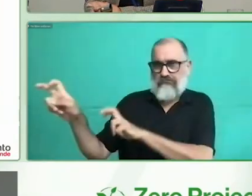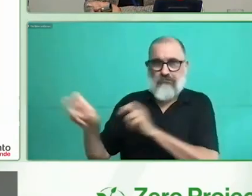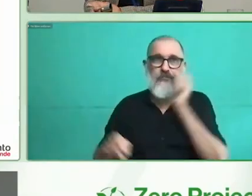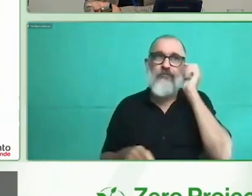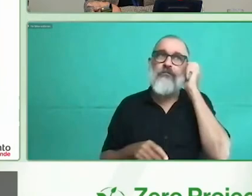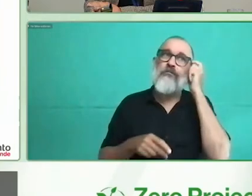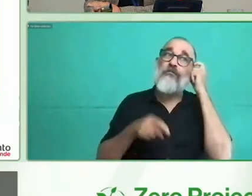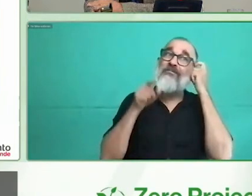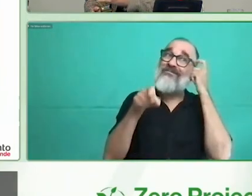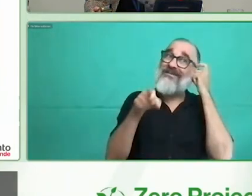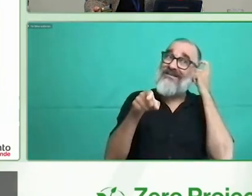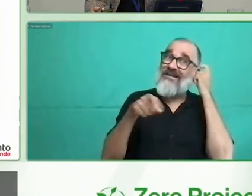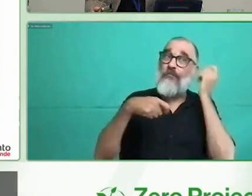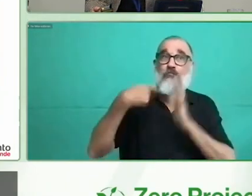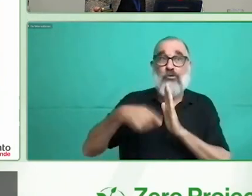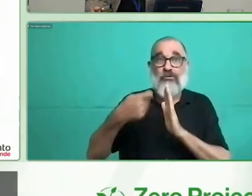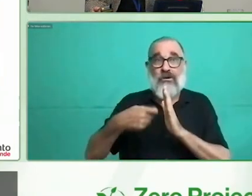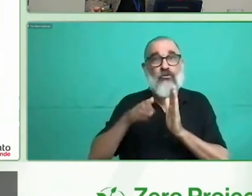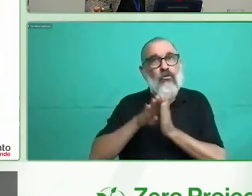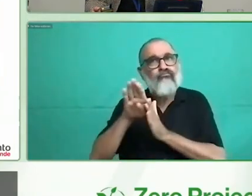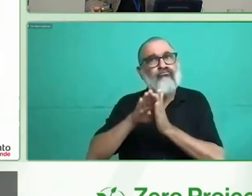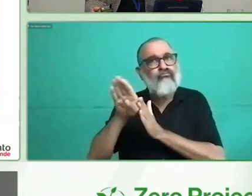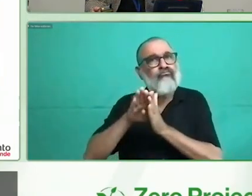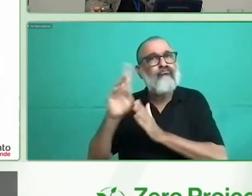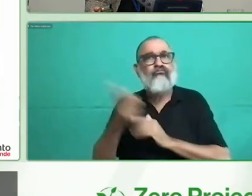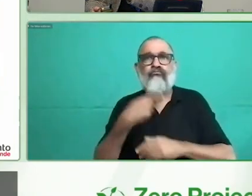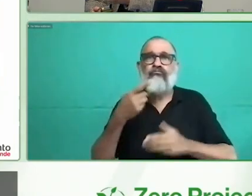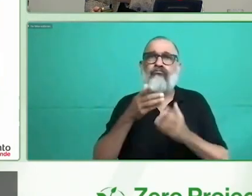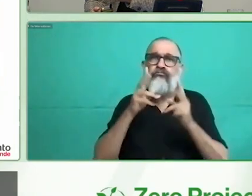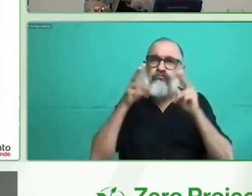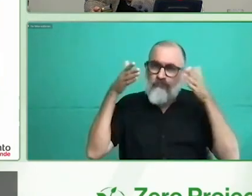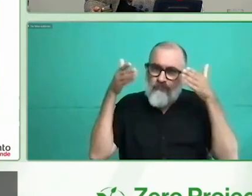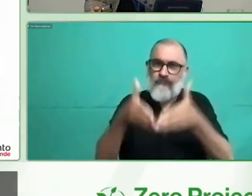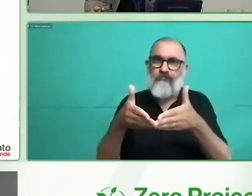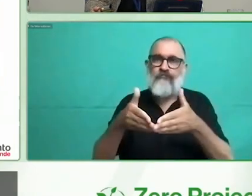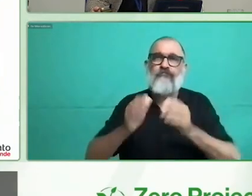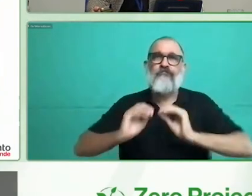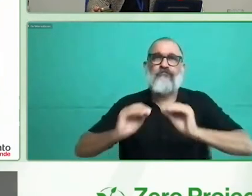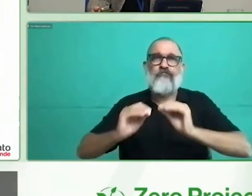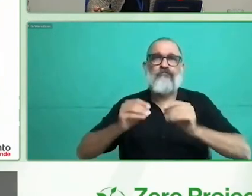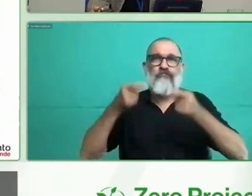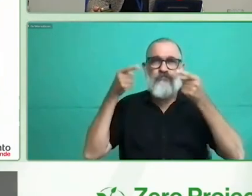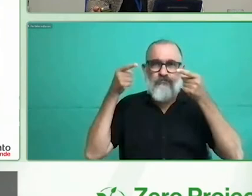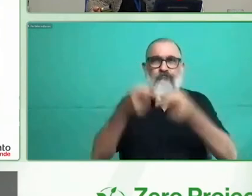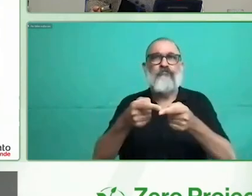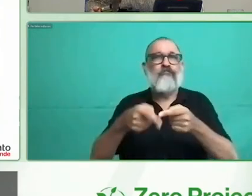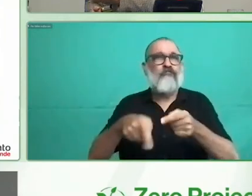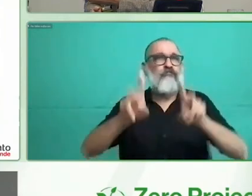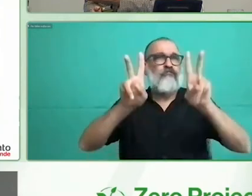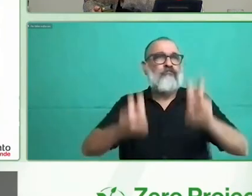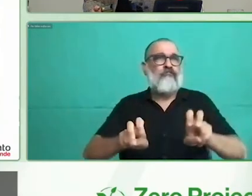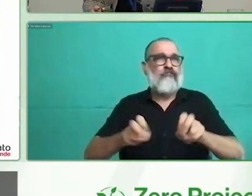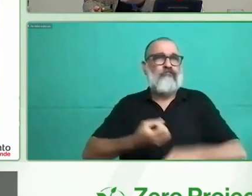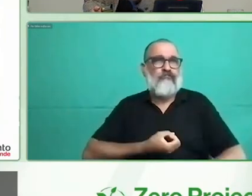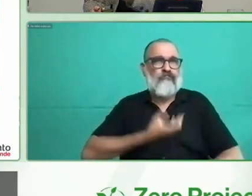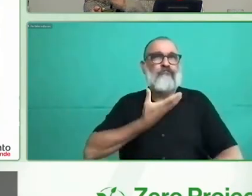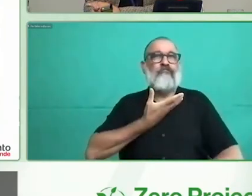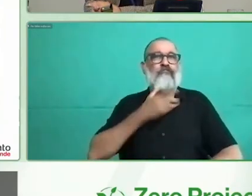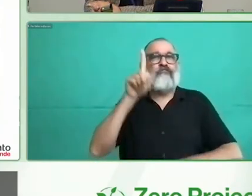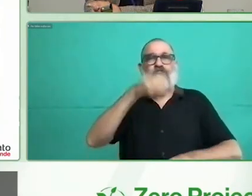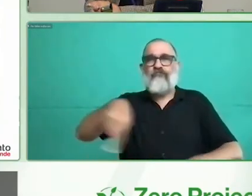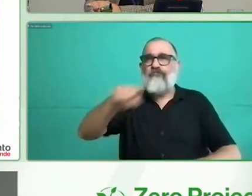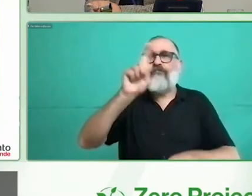apoyos. Y también hemos elaborado una formación para las personas que prestan estos apoyos, bien sean profesionales o bien